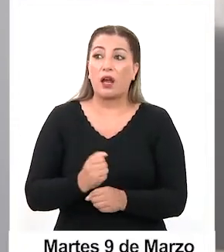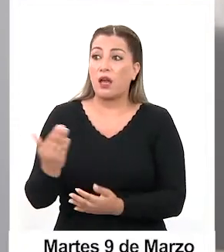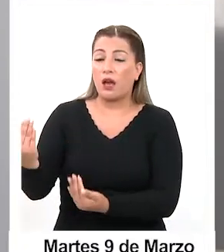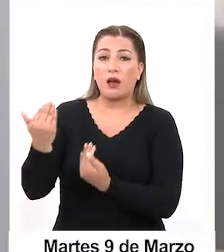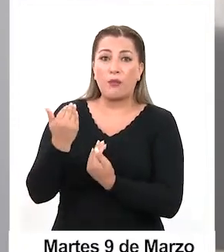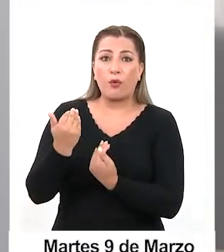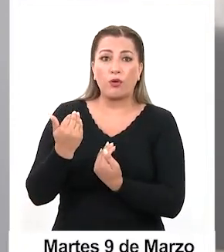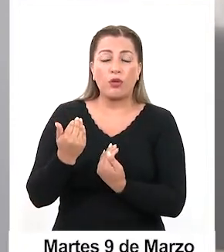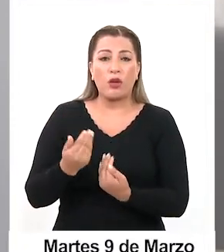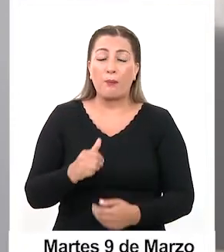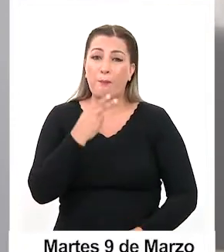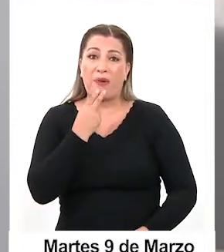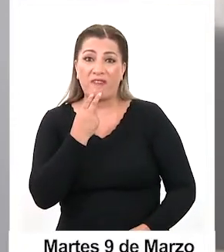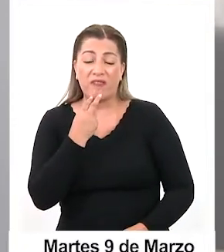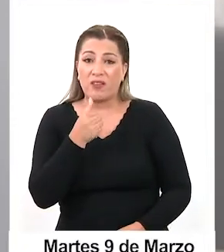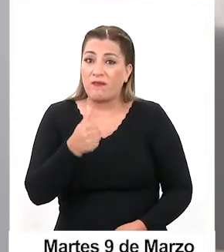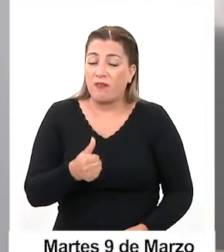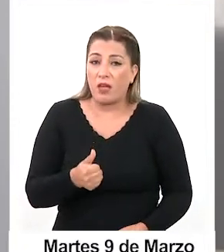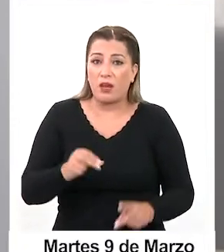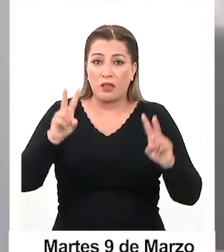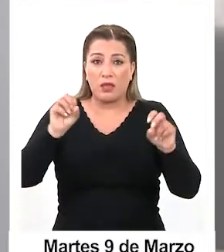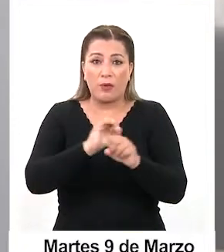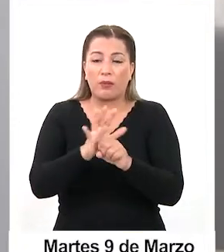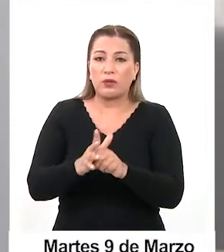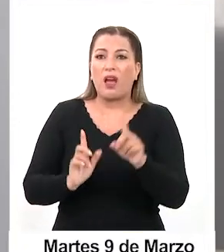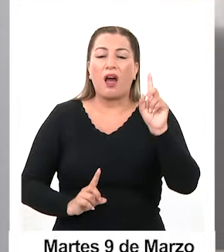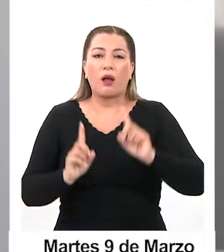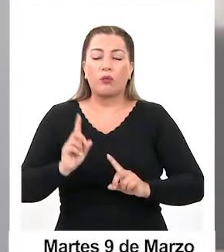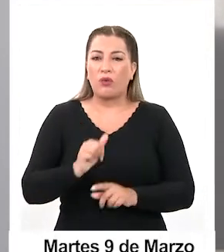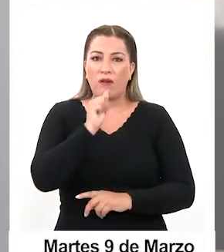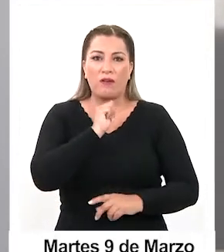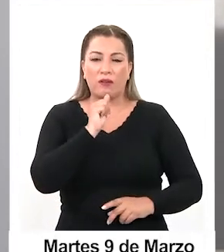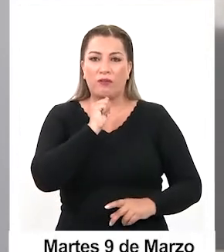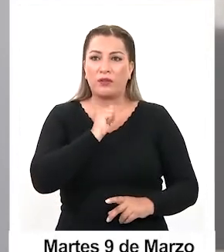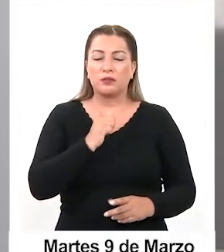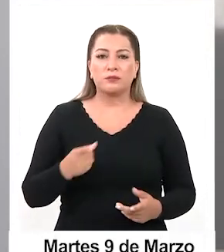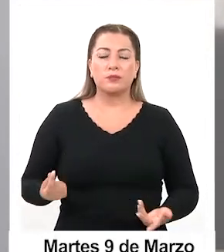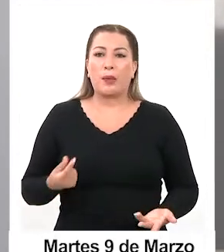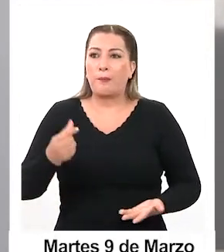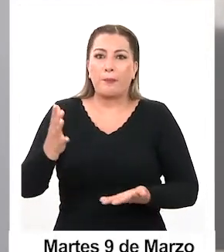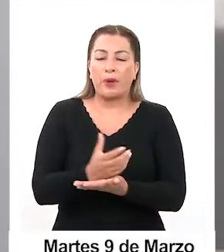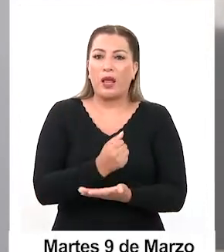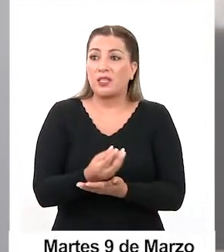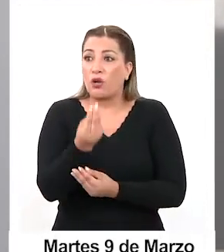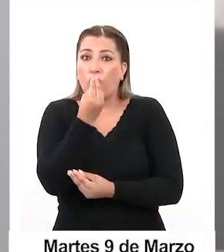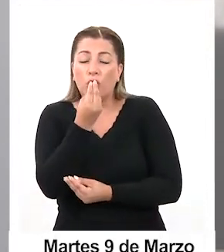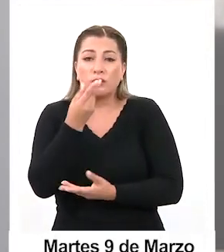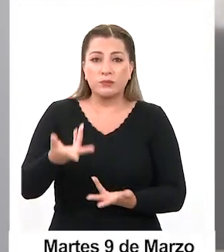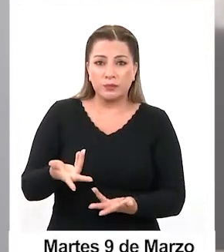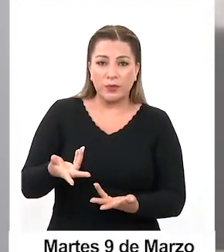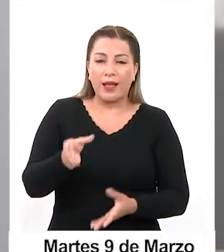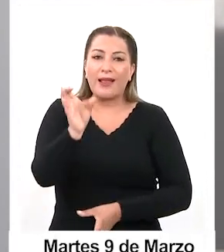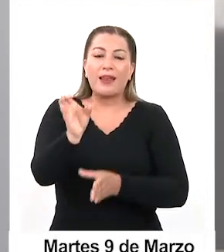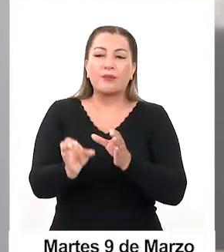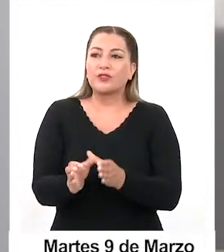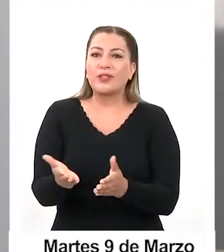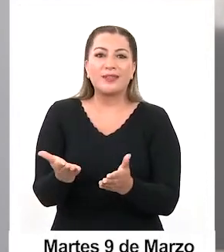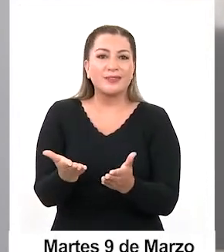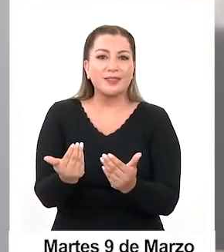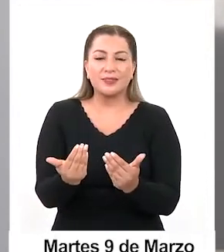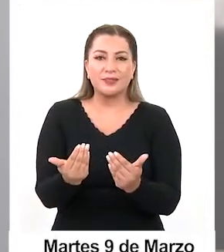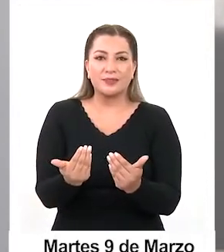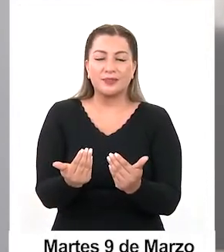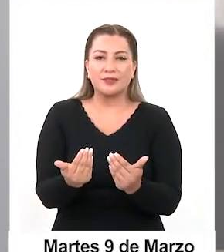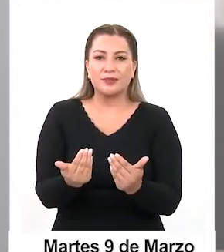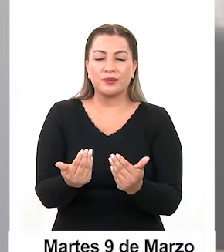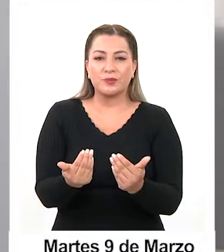en pandemia. En algún momento empezaron a faltar recursos alimenticios y por lo tanto la gente requería, digamos, el